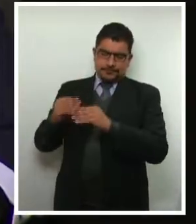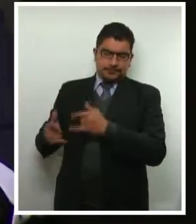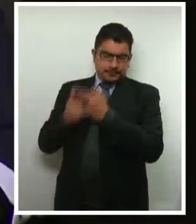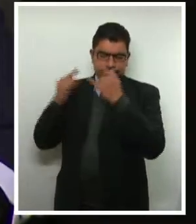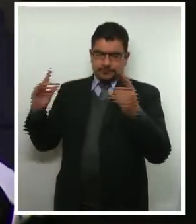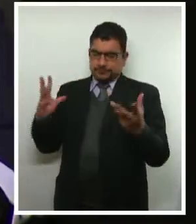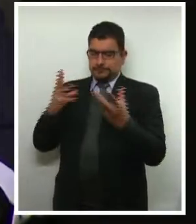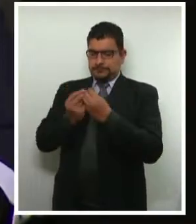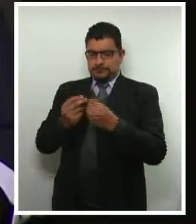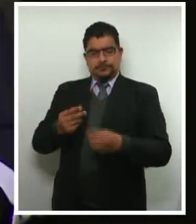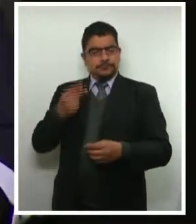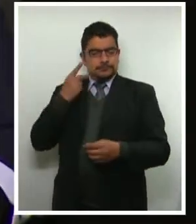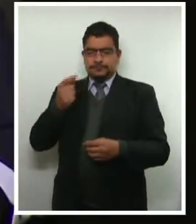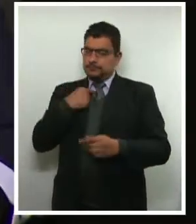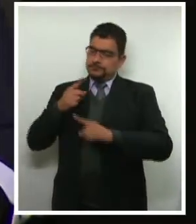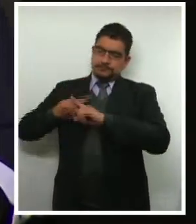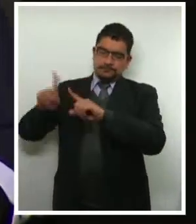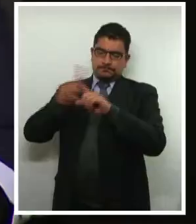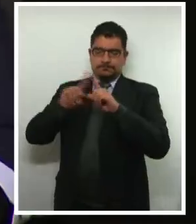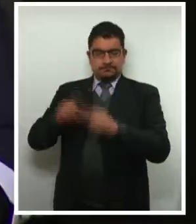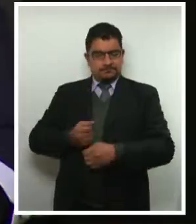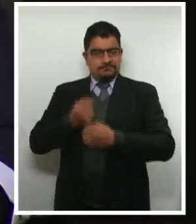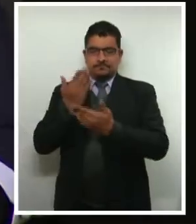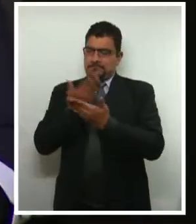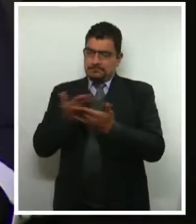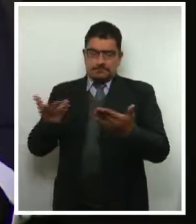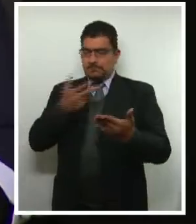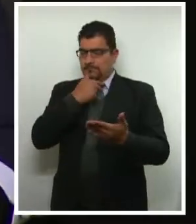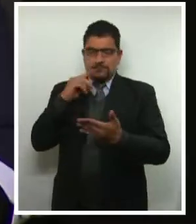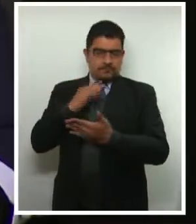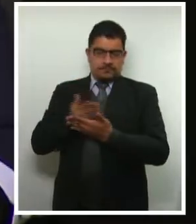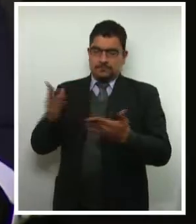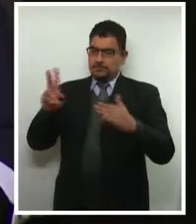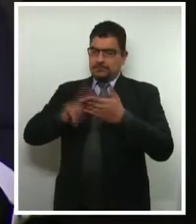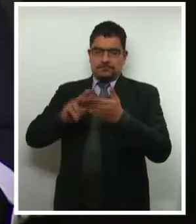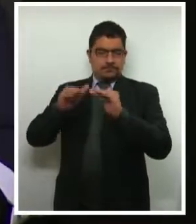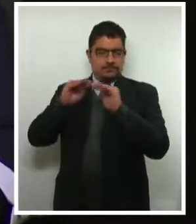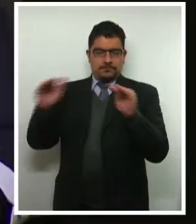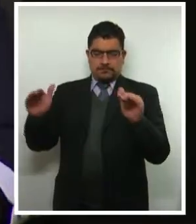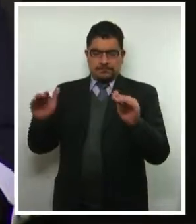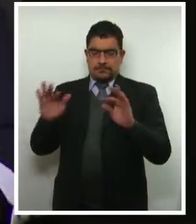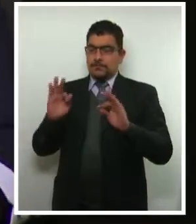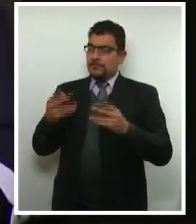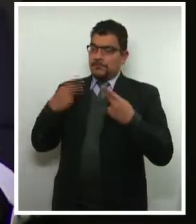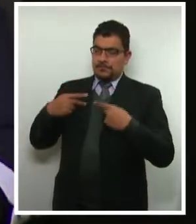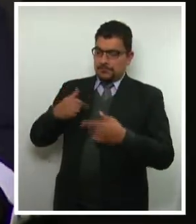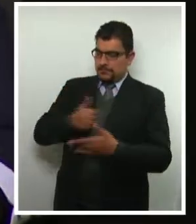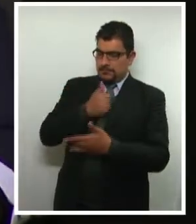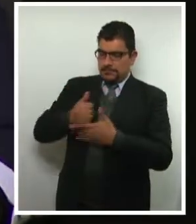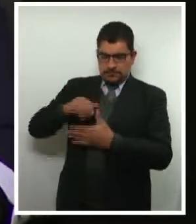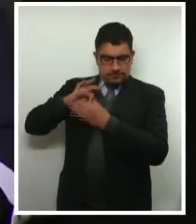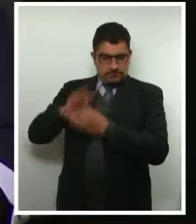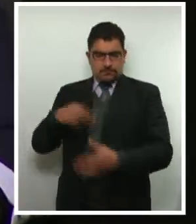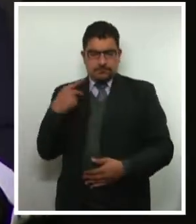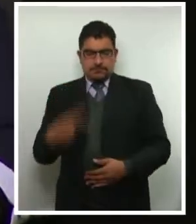política de inspiración plural y democrática. La ciudad pertenece a sus habitantes. Se concibe como un